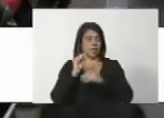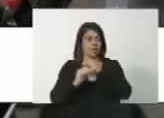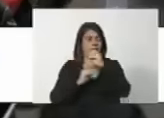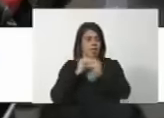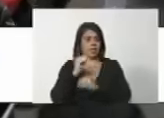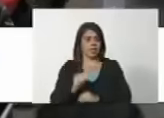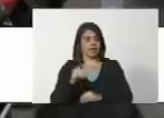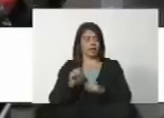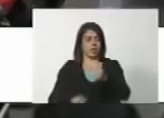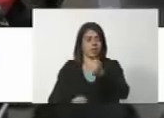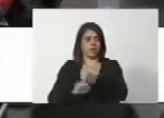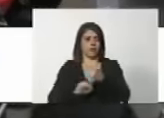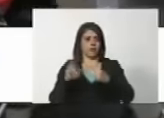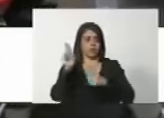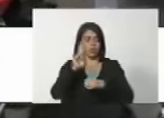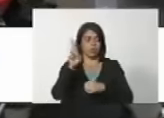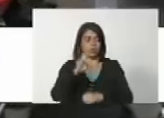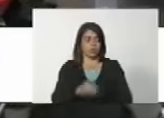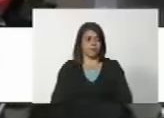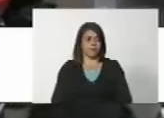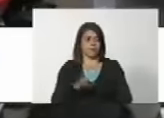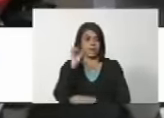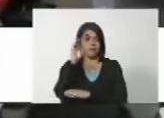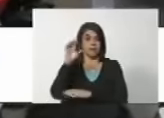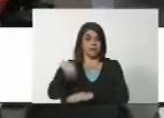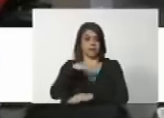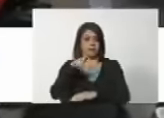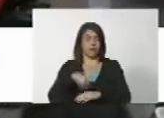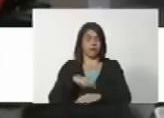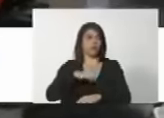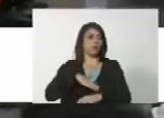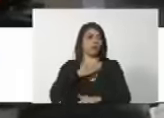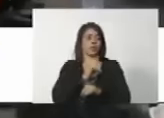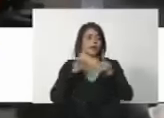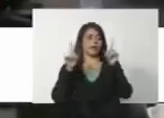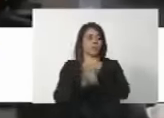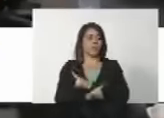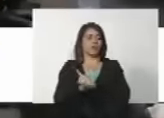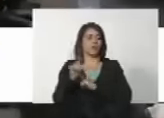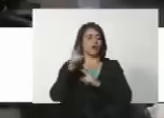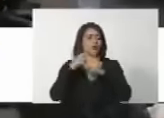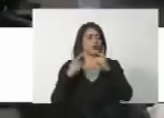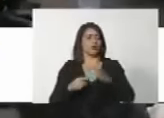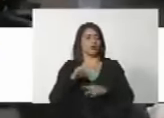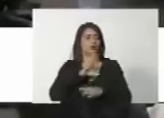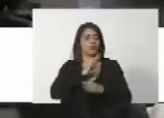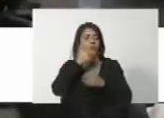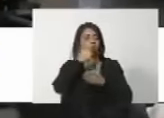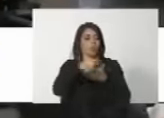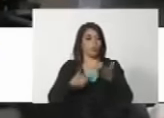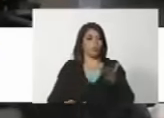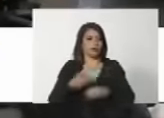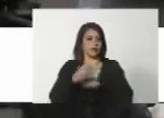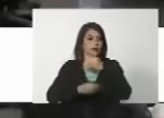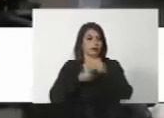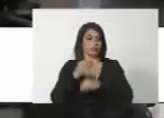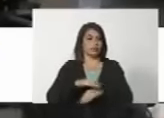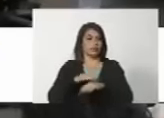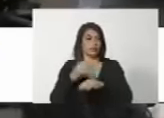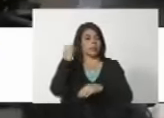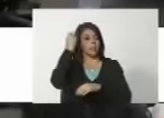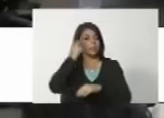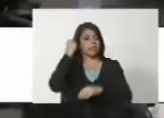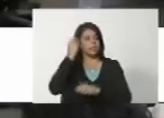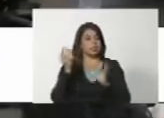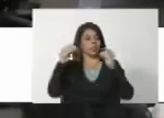previstas a favor de la República. La Asamblea Nacional podrá modificar las condiciones propuestas o establecer las que